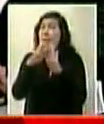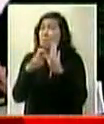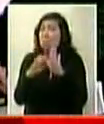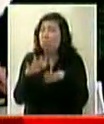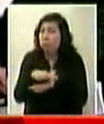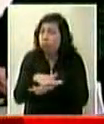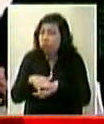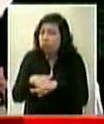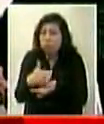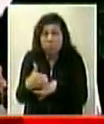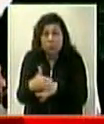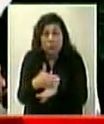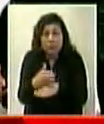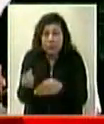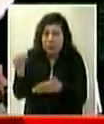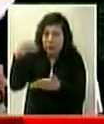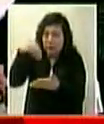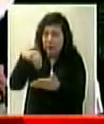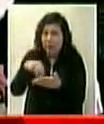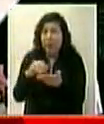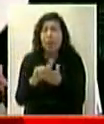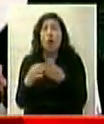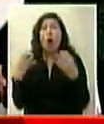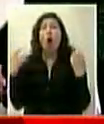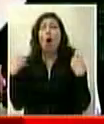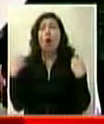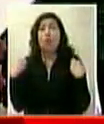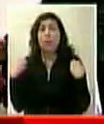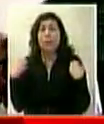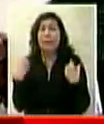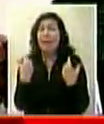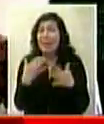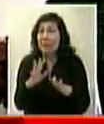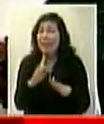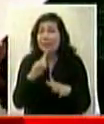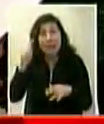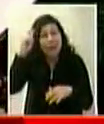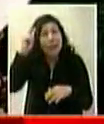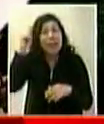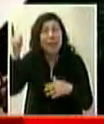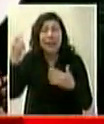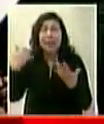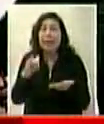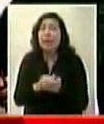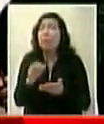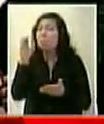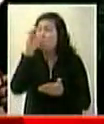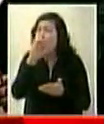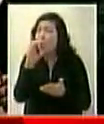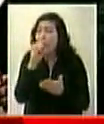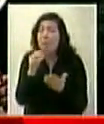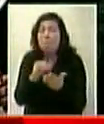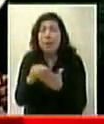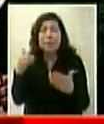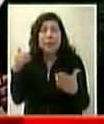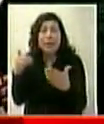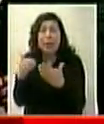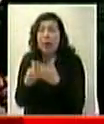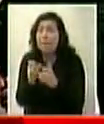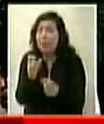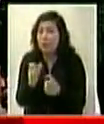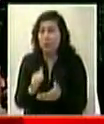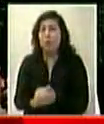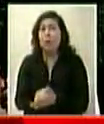es complementario a la oficina de enlace que ya estaba creada y que lo que busca es acercar a la